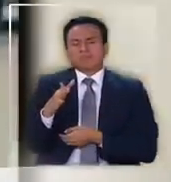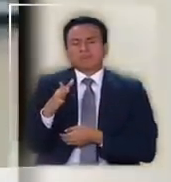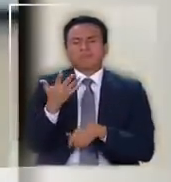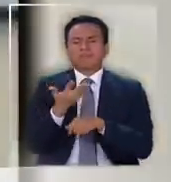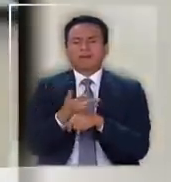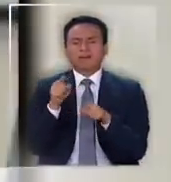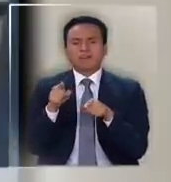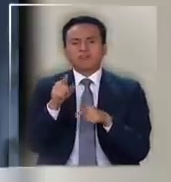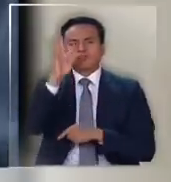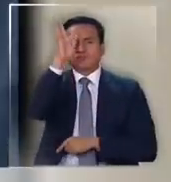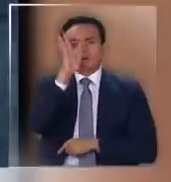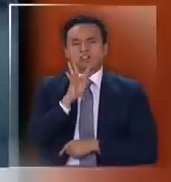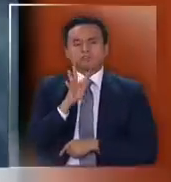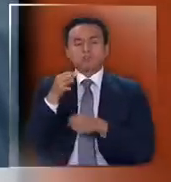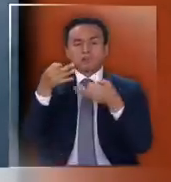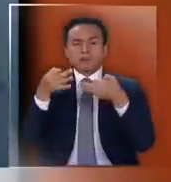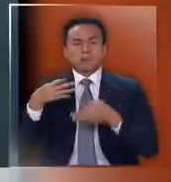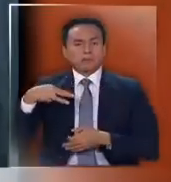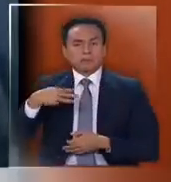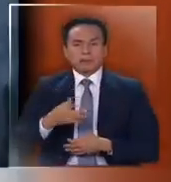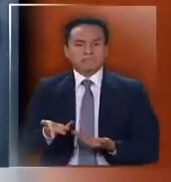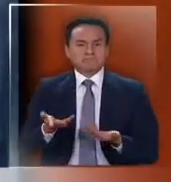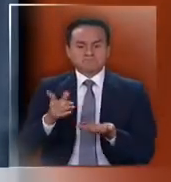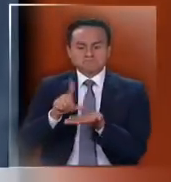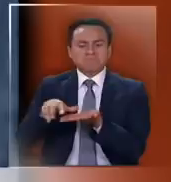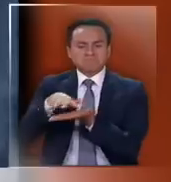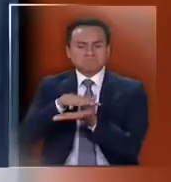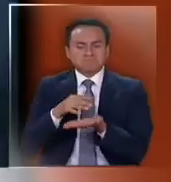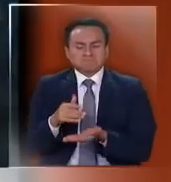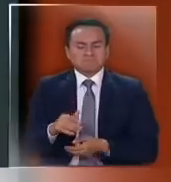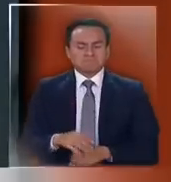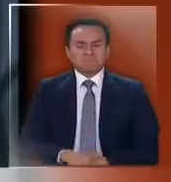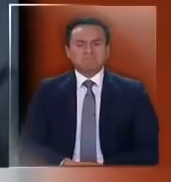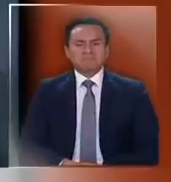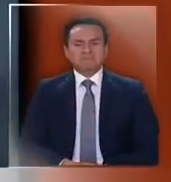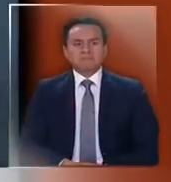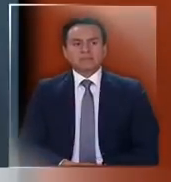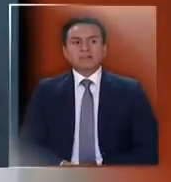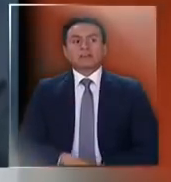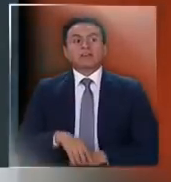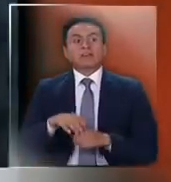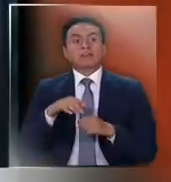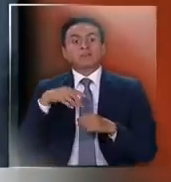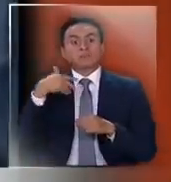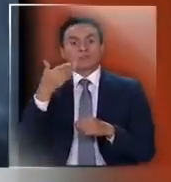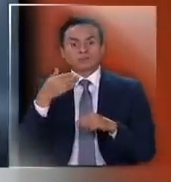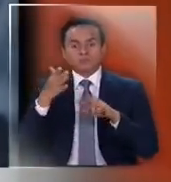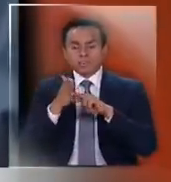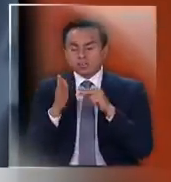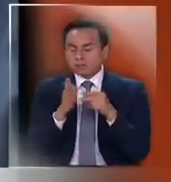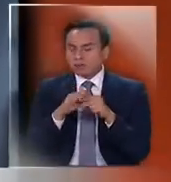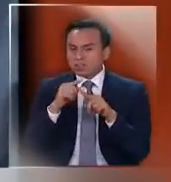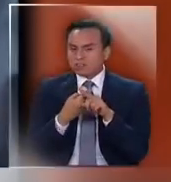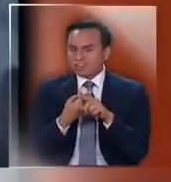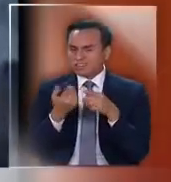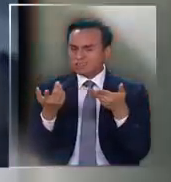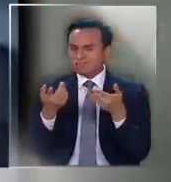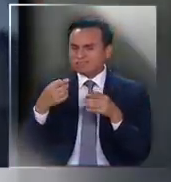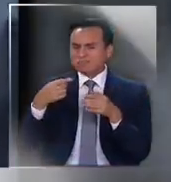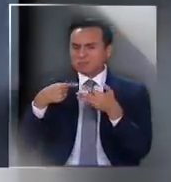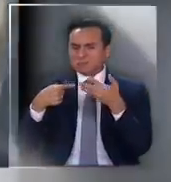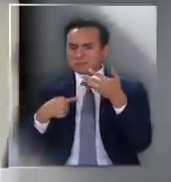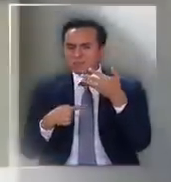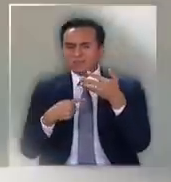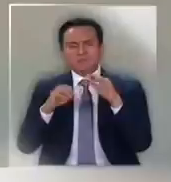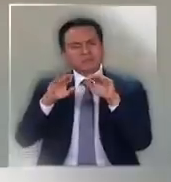presencia de funcionarios de seguridad municipal en el lugar. Nuevo episodio de violencia que se suma a otros,